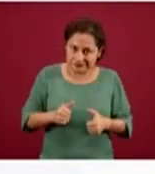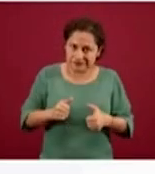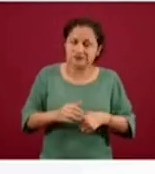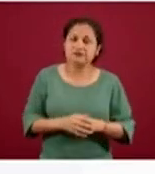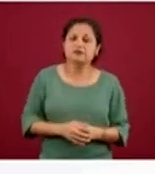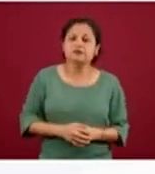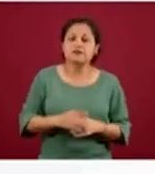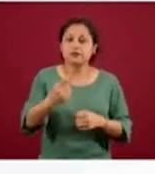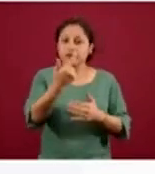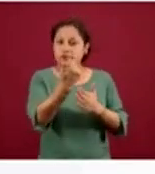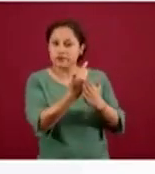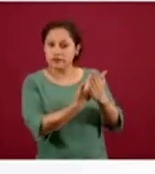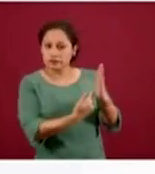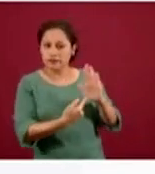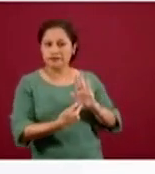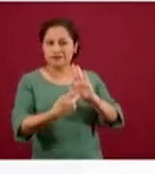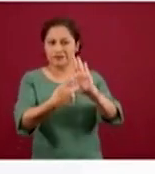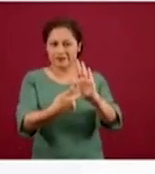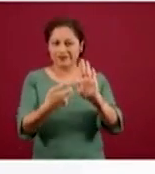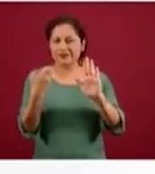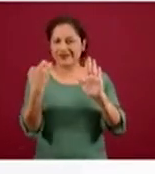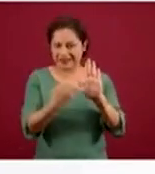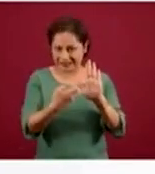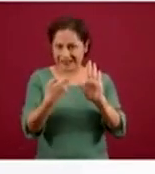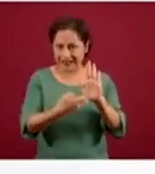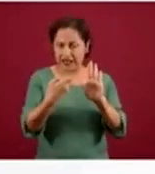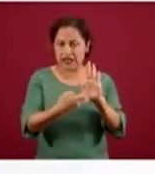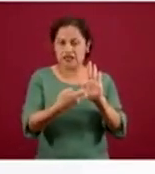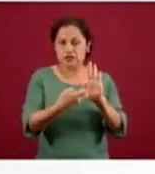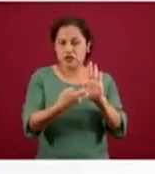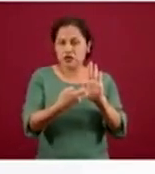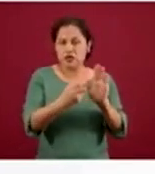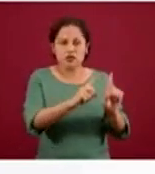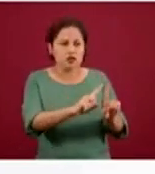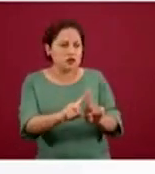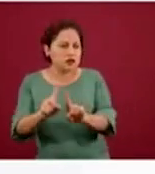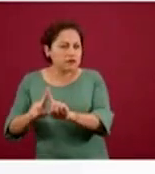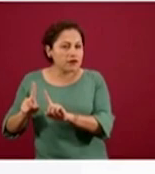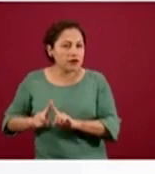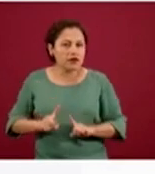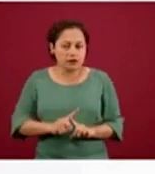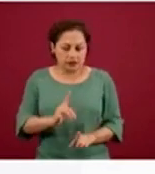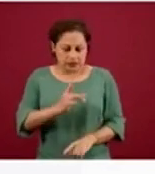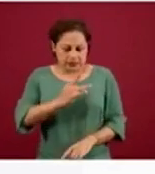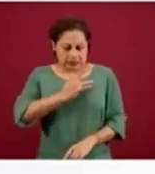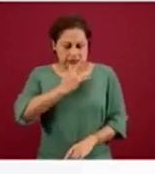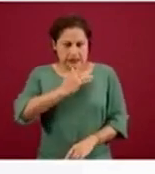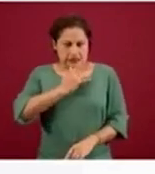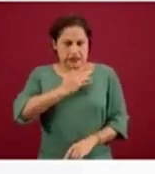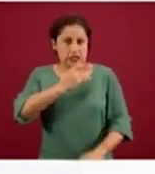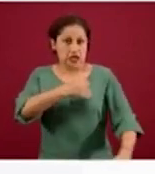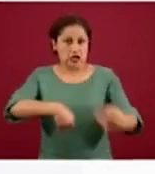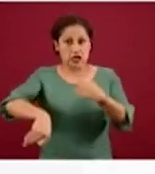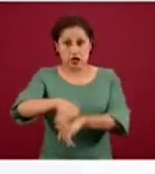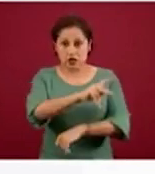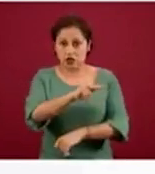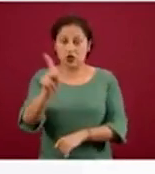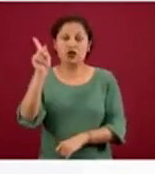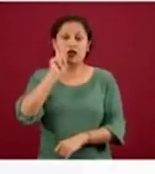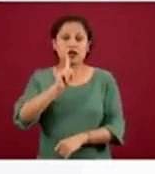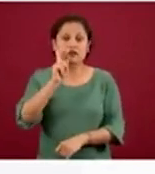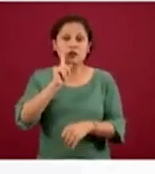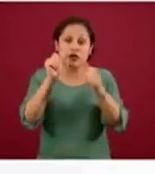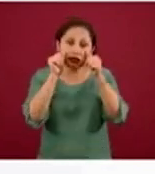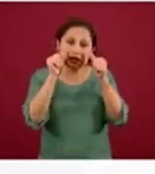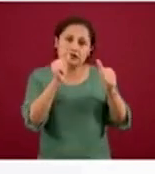son síntomas que todas las mujeres deben tener muy en mente, muy presentes, y